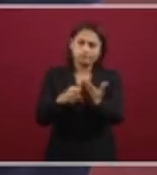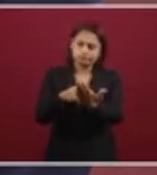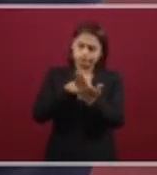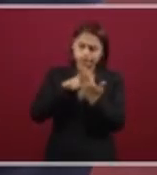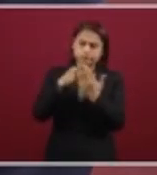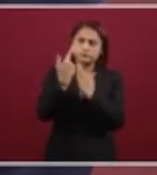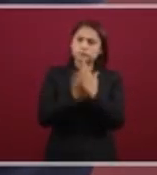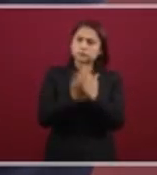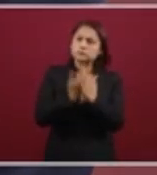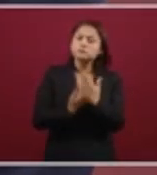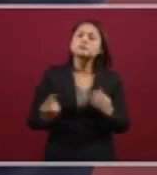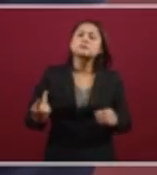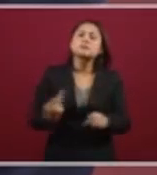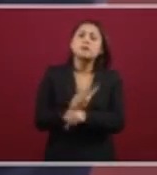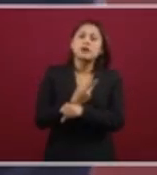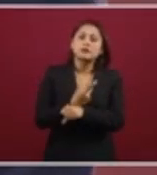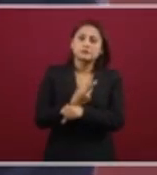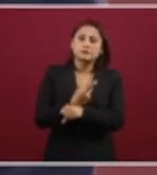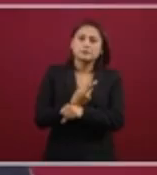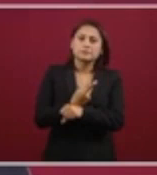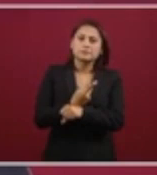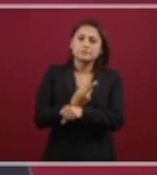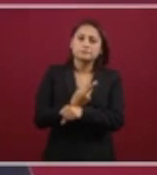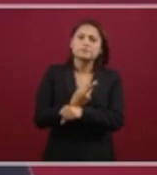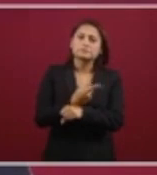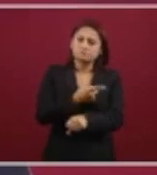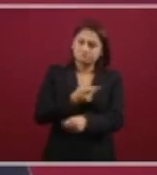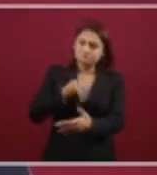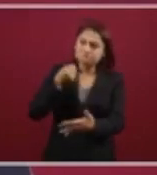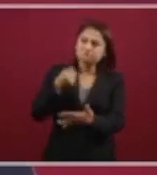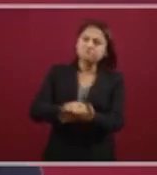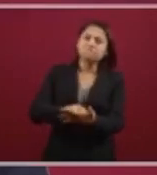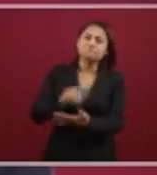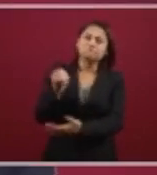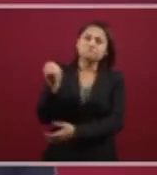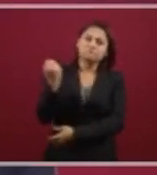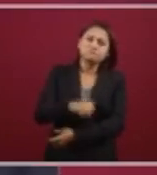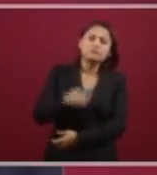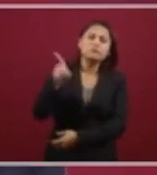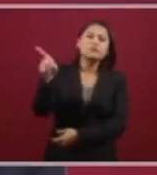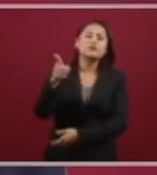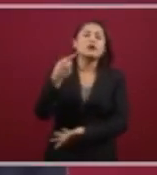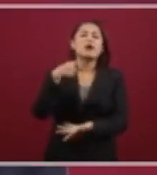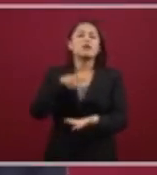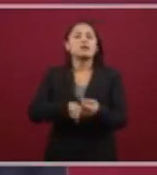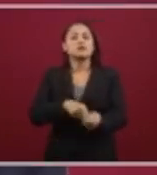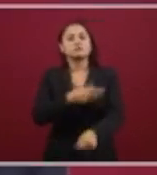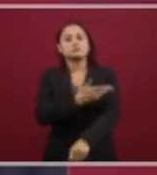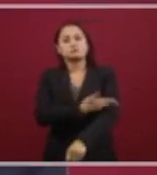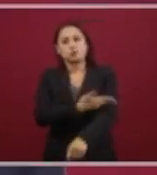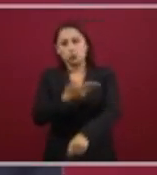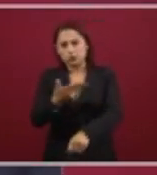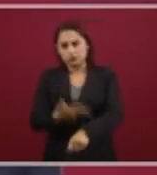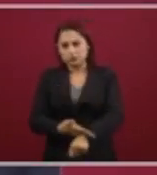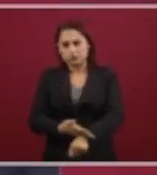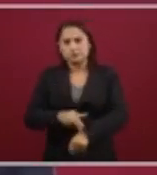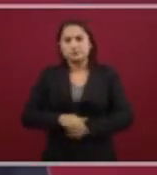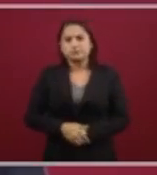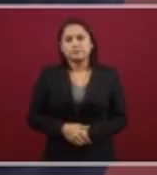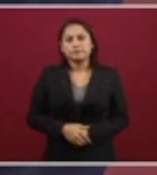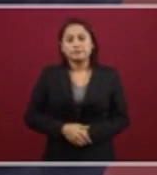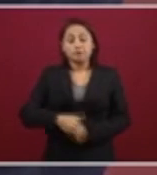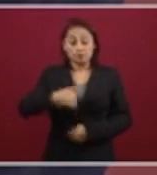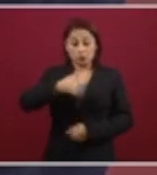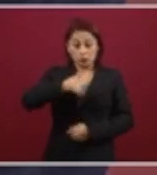cuentas y que haya honestidad. No tanto es un asunto del